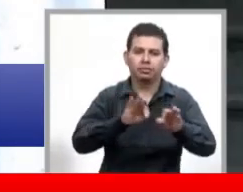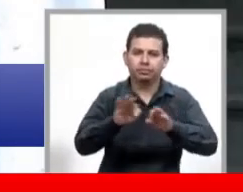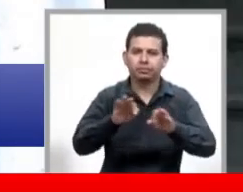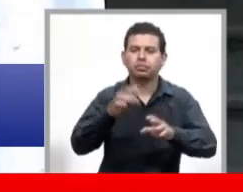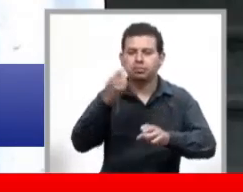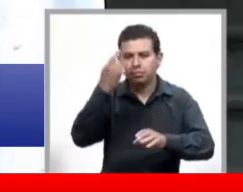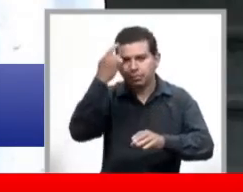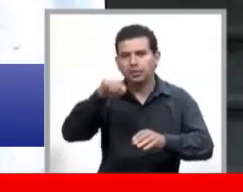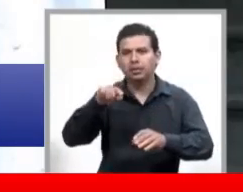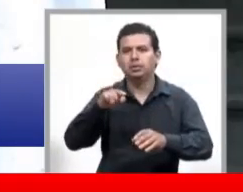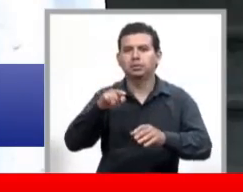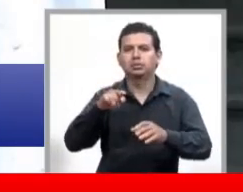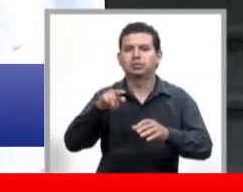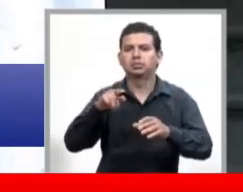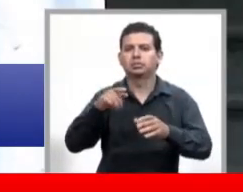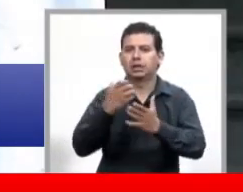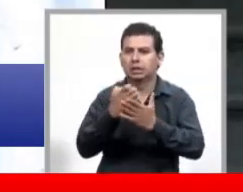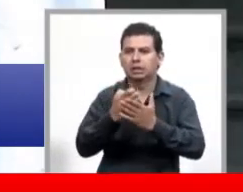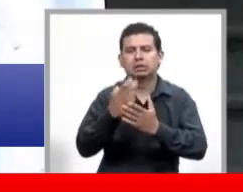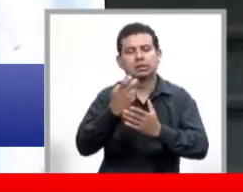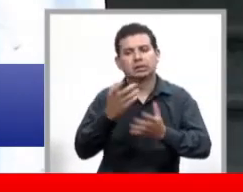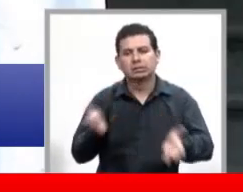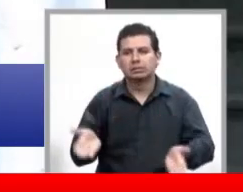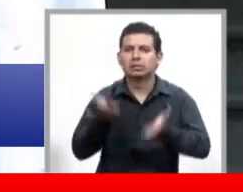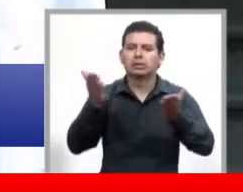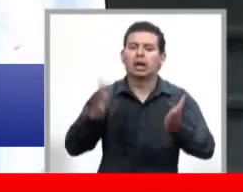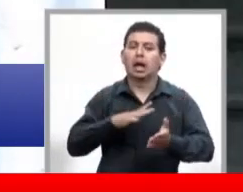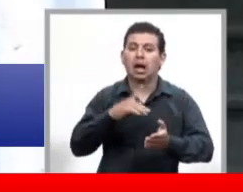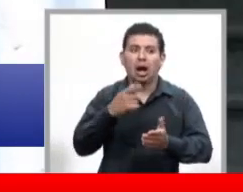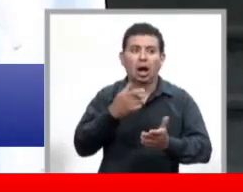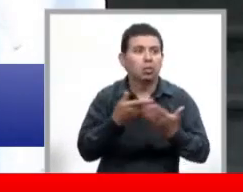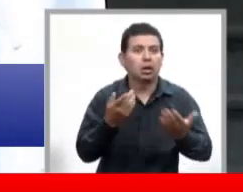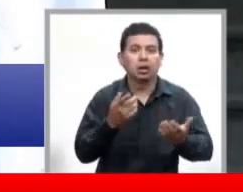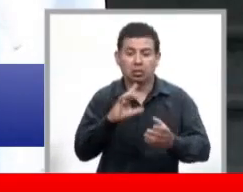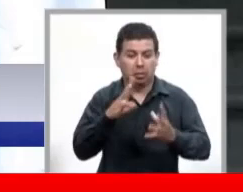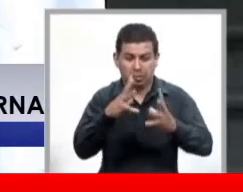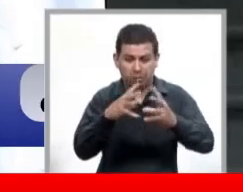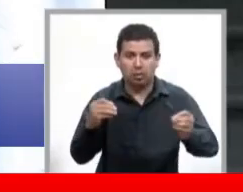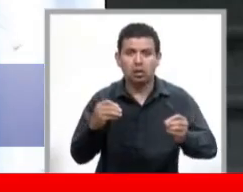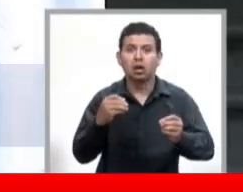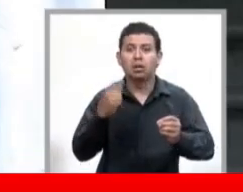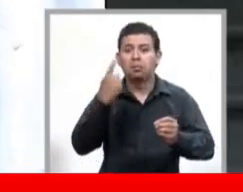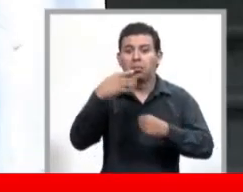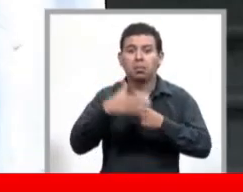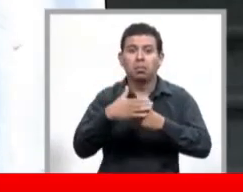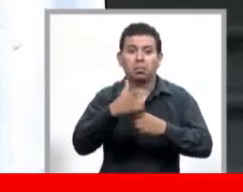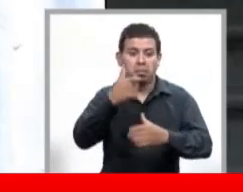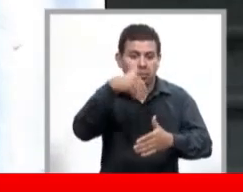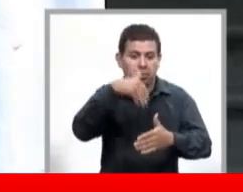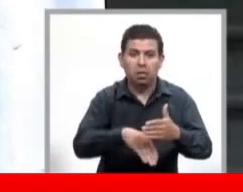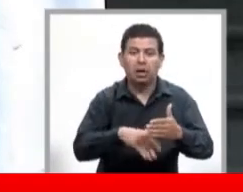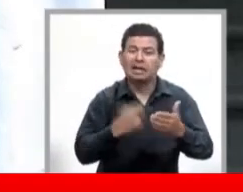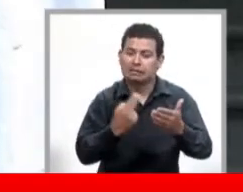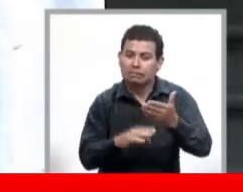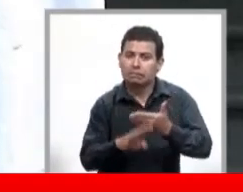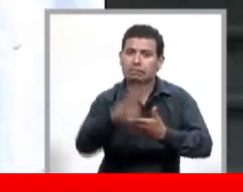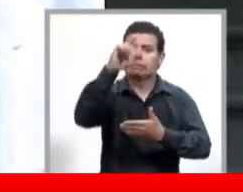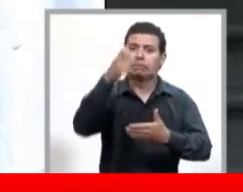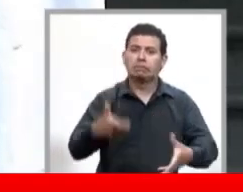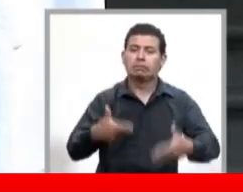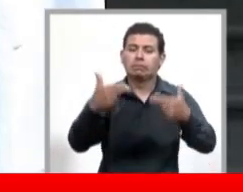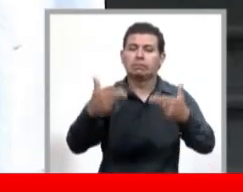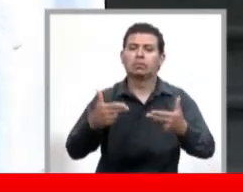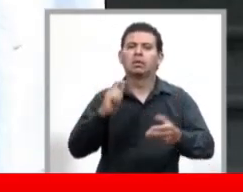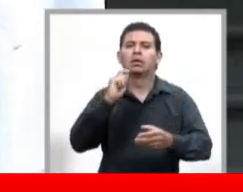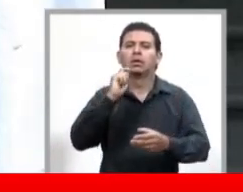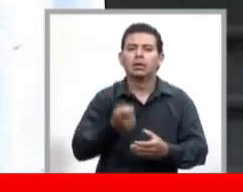detonar rápidamente la economía. Tenemos dos acciones muy claras. La primera tiene que ver con el